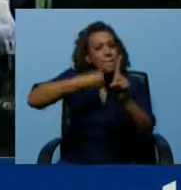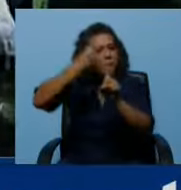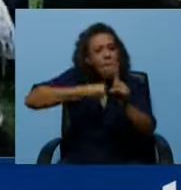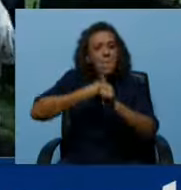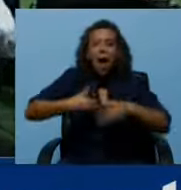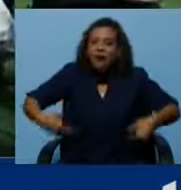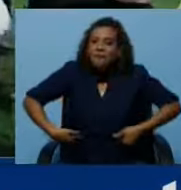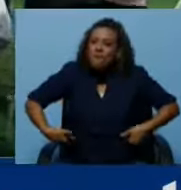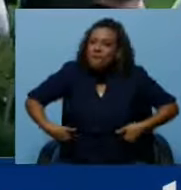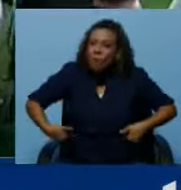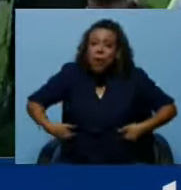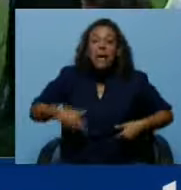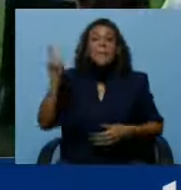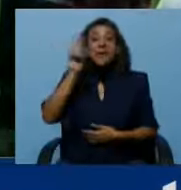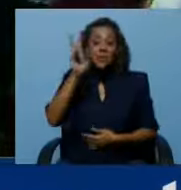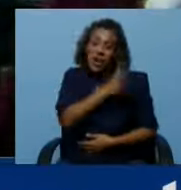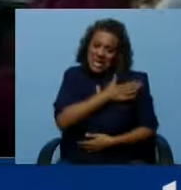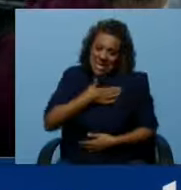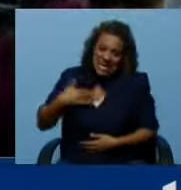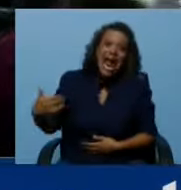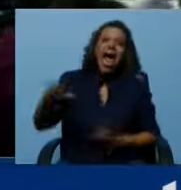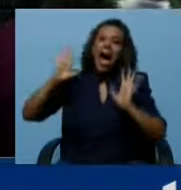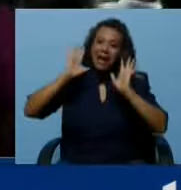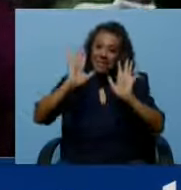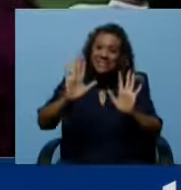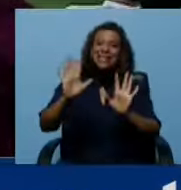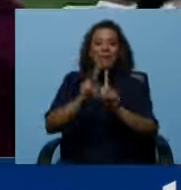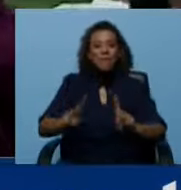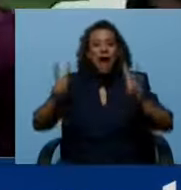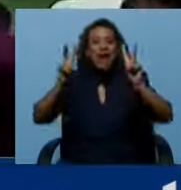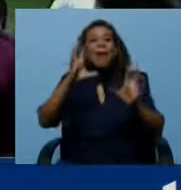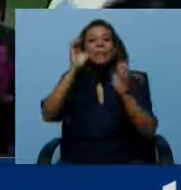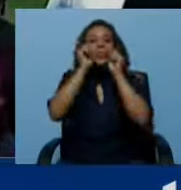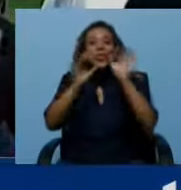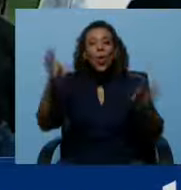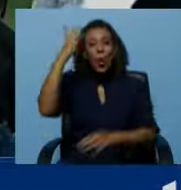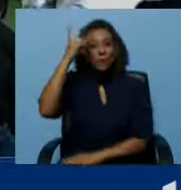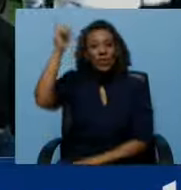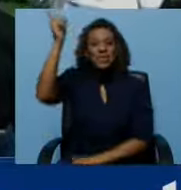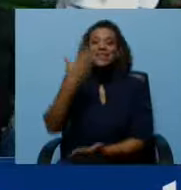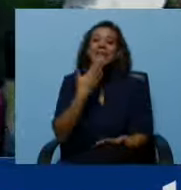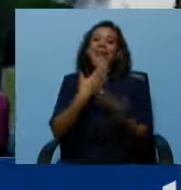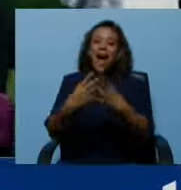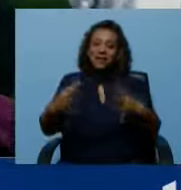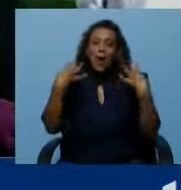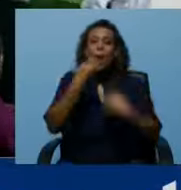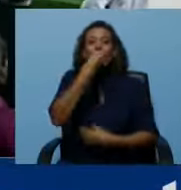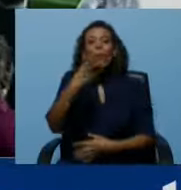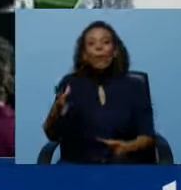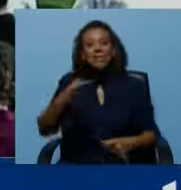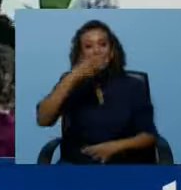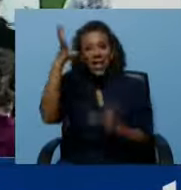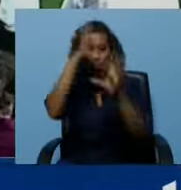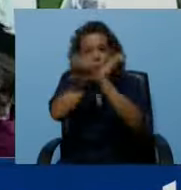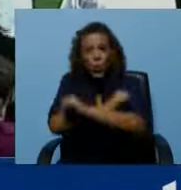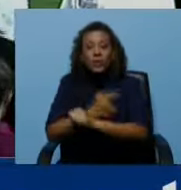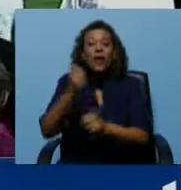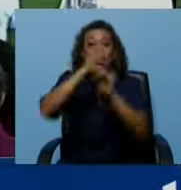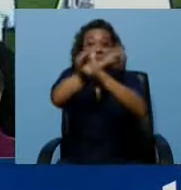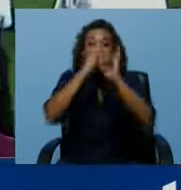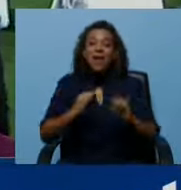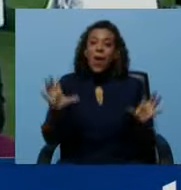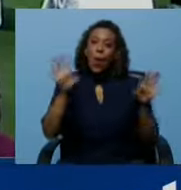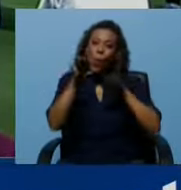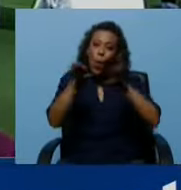en el esfuerzo, que Venezuela así lo vale. Que Dios los bendiga a todos. Muchas gracias. Buenas tardes. Feliz jueves en la noche.